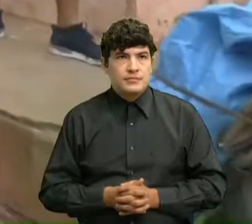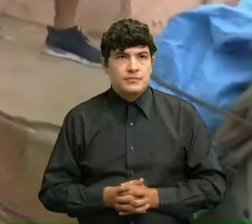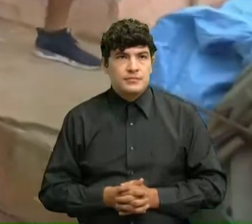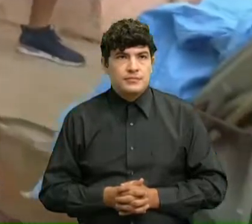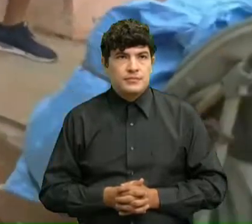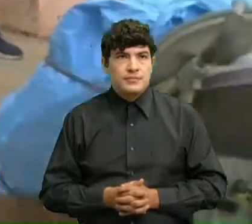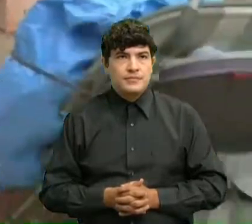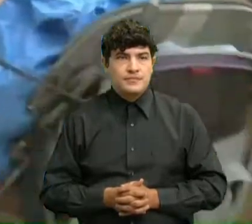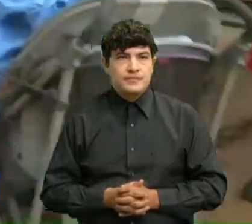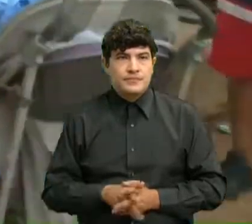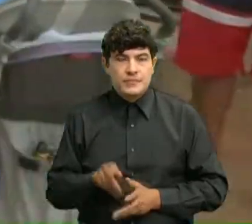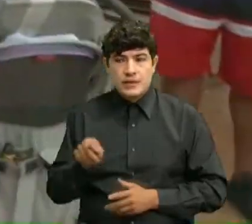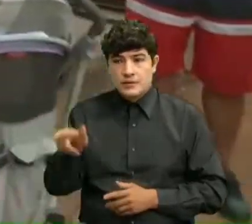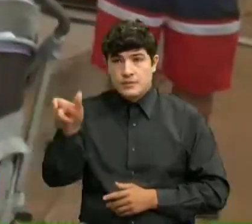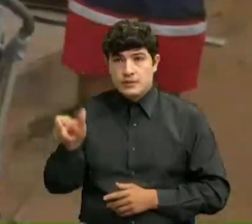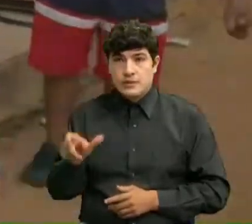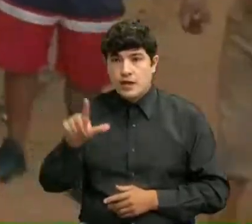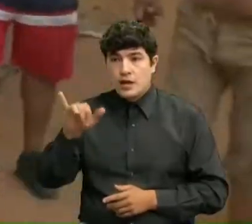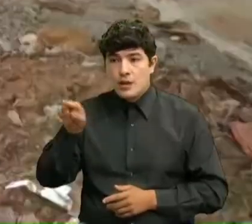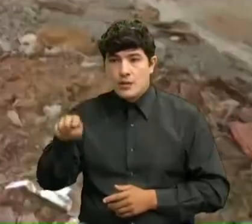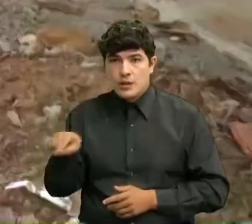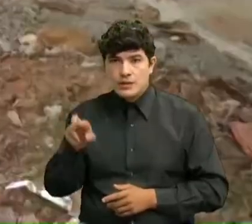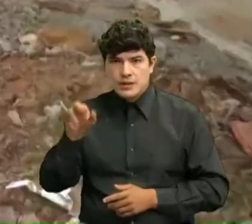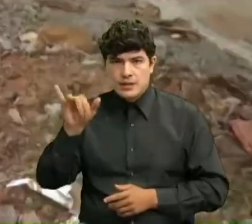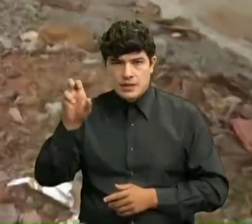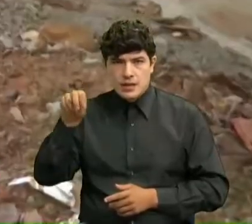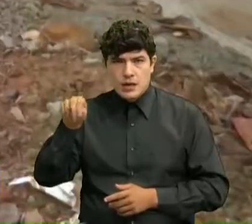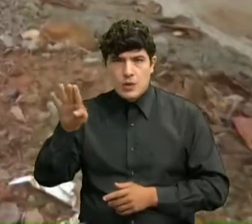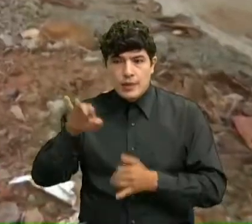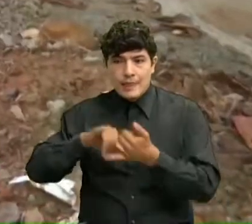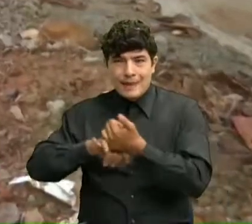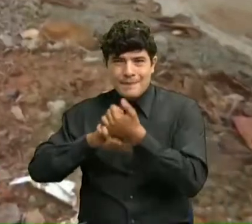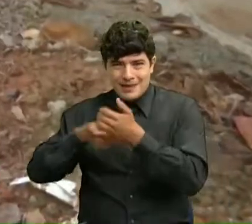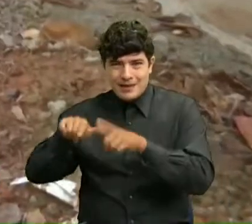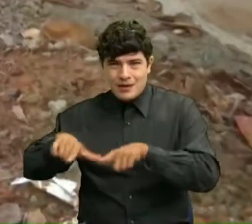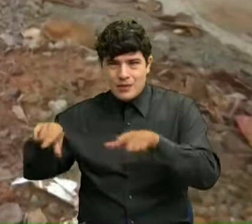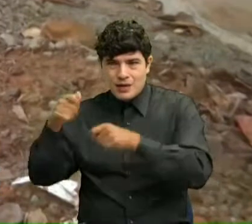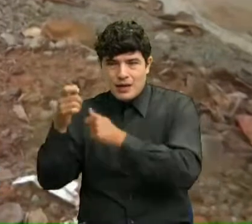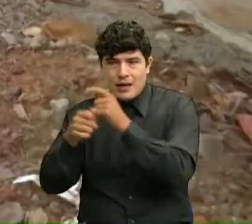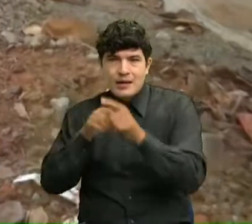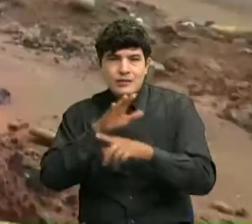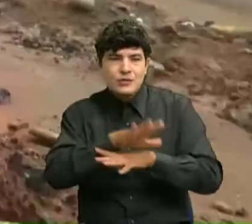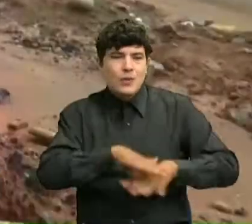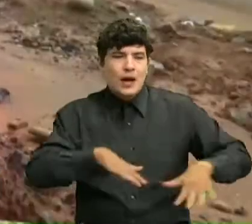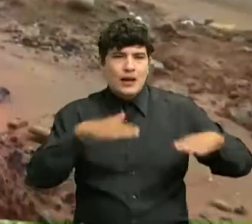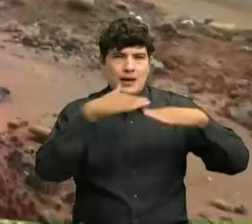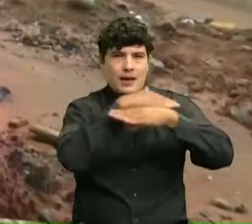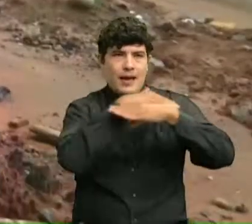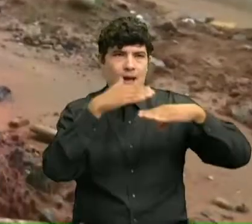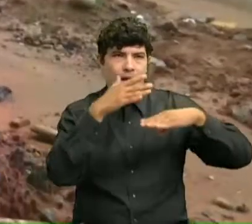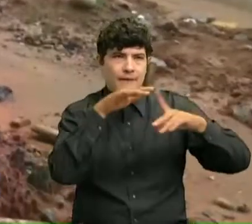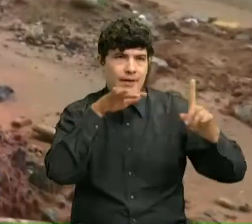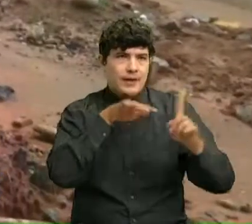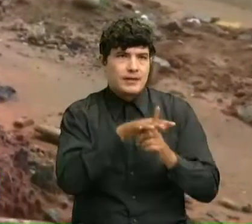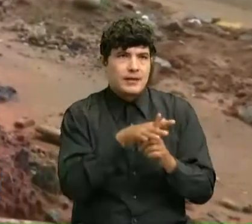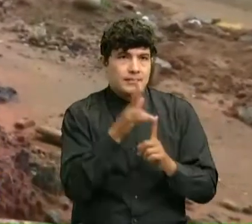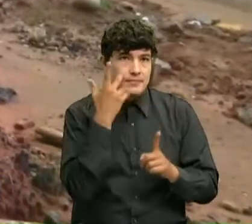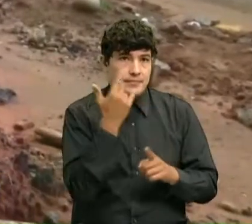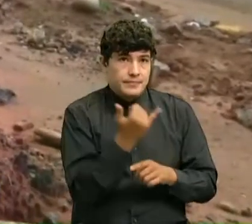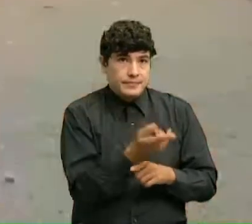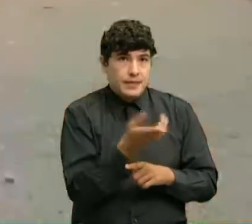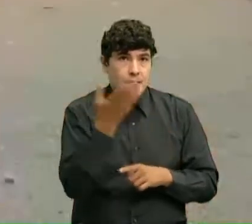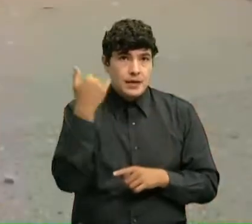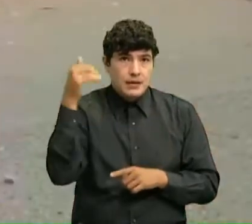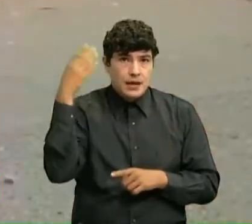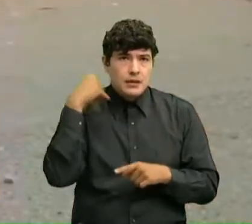para luis rincón quien depende de una actividad comercial en ese sector se ha visto afectado según él son varias las semanas que